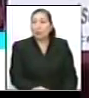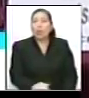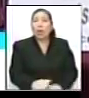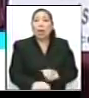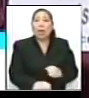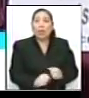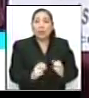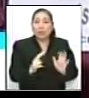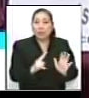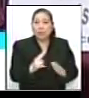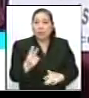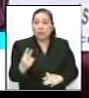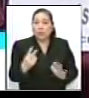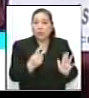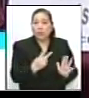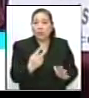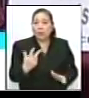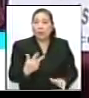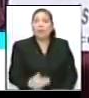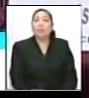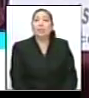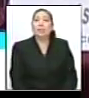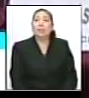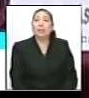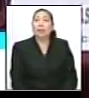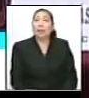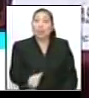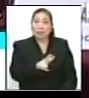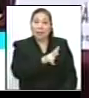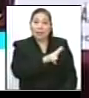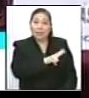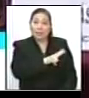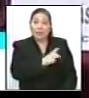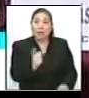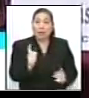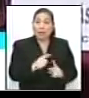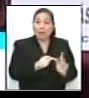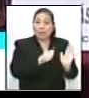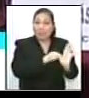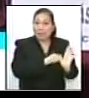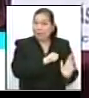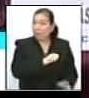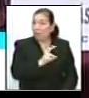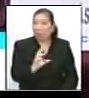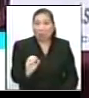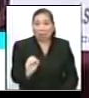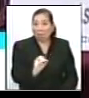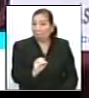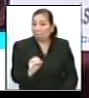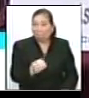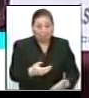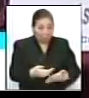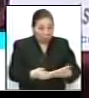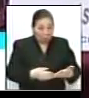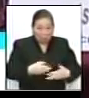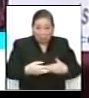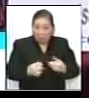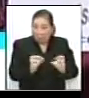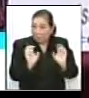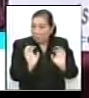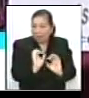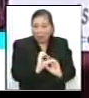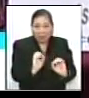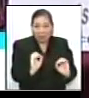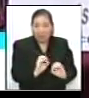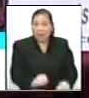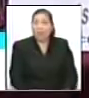años 72 y 73, y que del tercer al sexto grado no figura en las actas promocionales, por